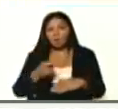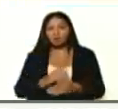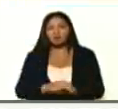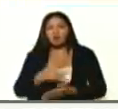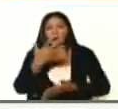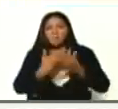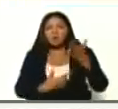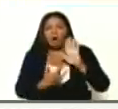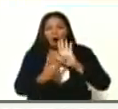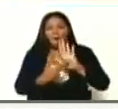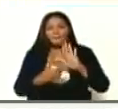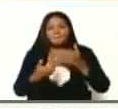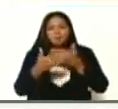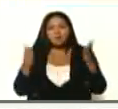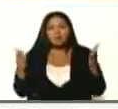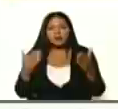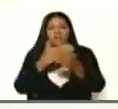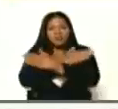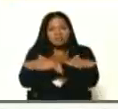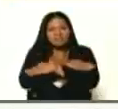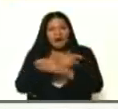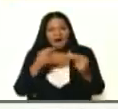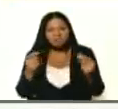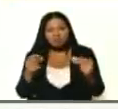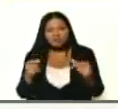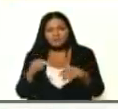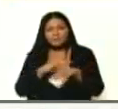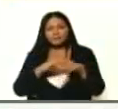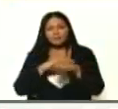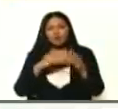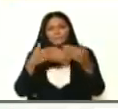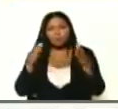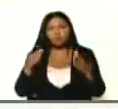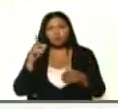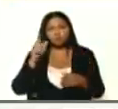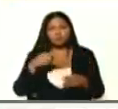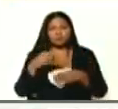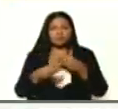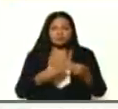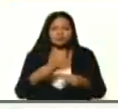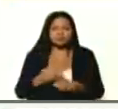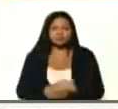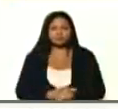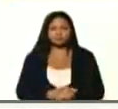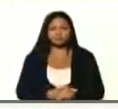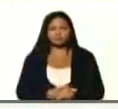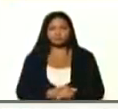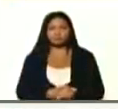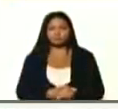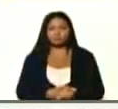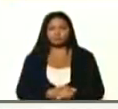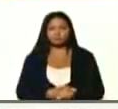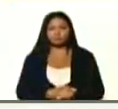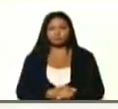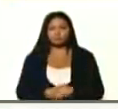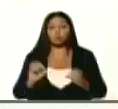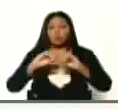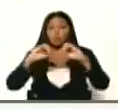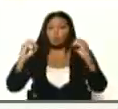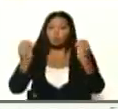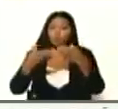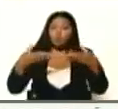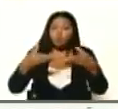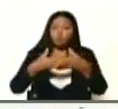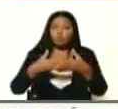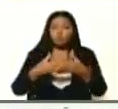comunicado público felicitando la acción del Ministerio Público, como debe ser, entre organismos que